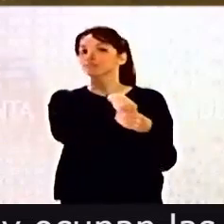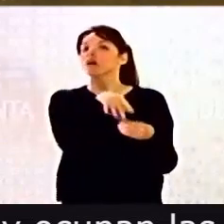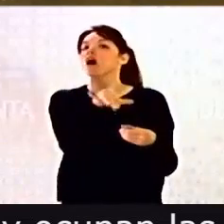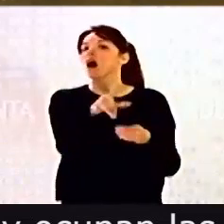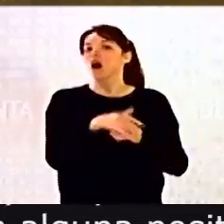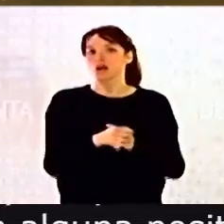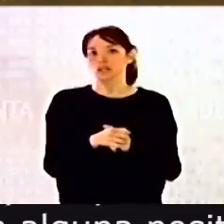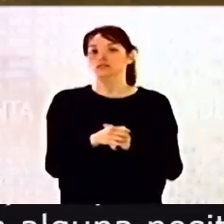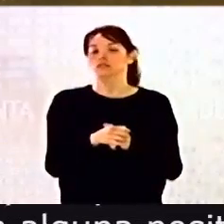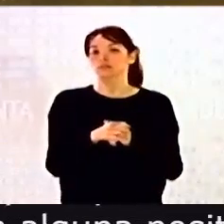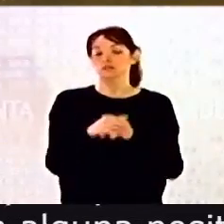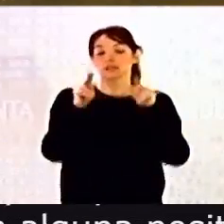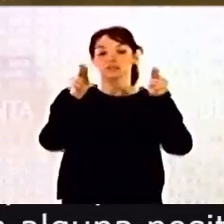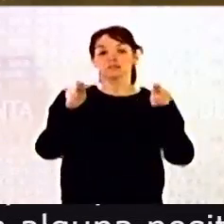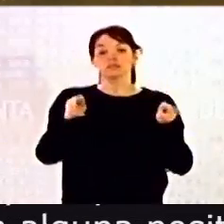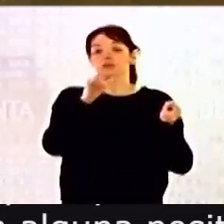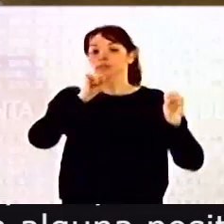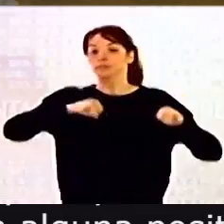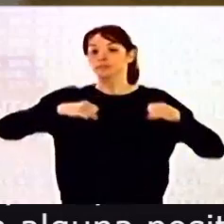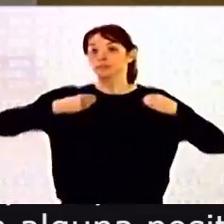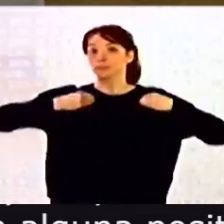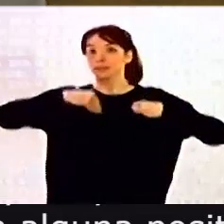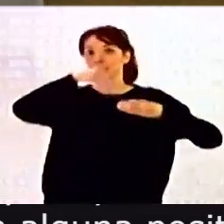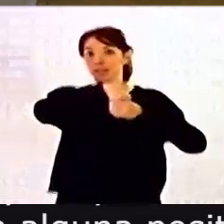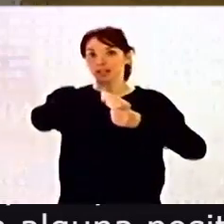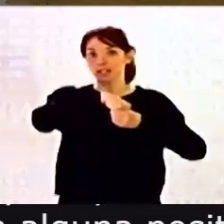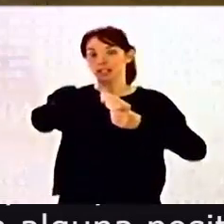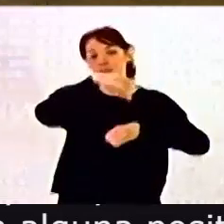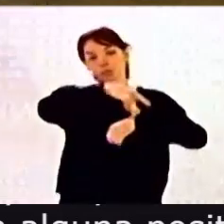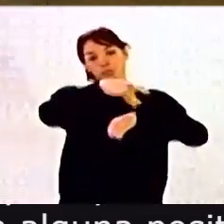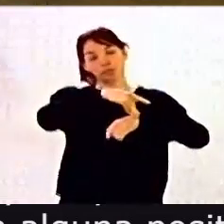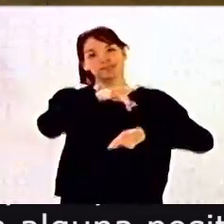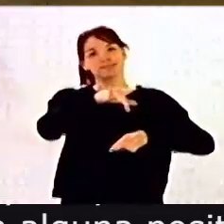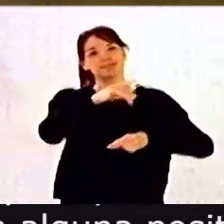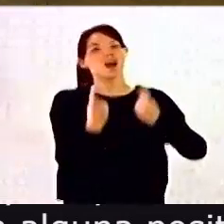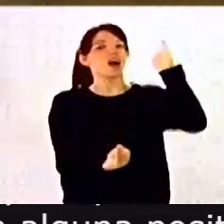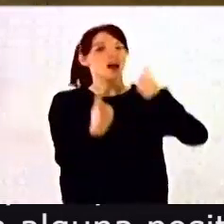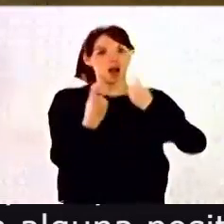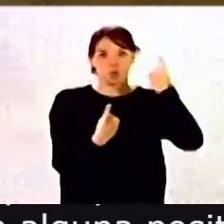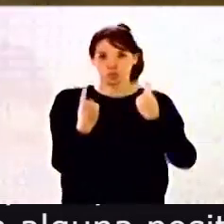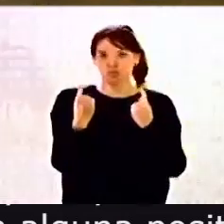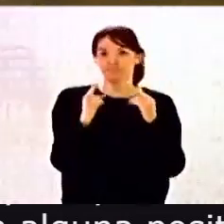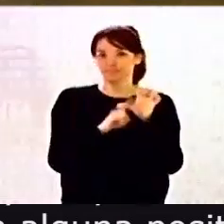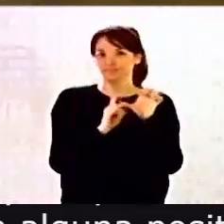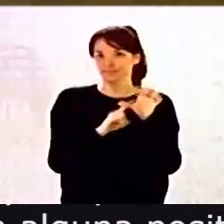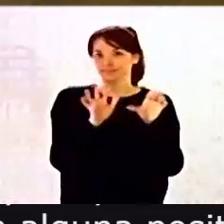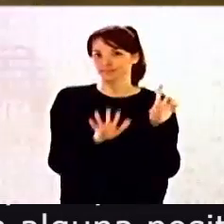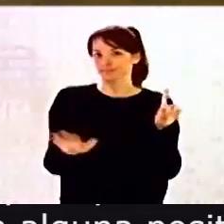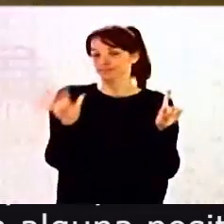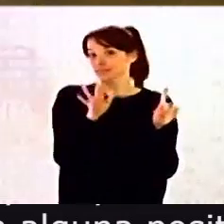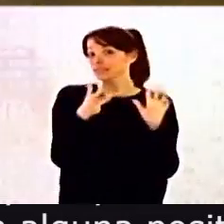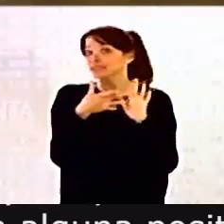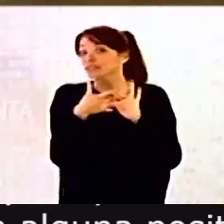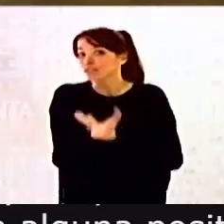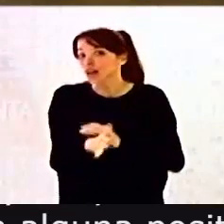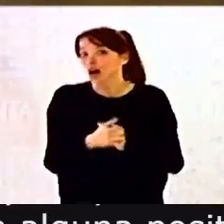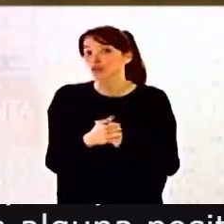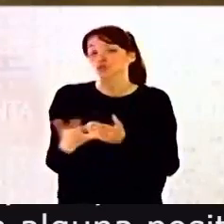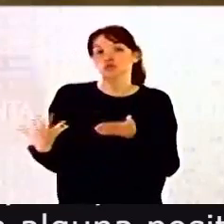entre sus residentes en el ámbito de la Comunidad Autónoma de Extremadura. No quiere decir que todas